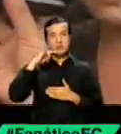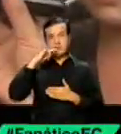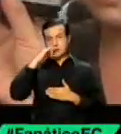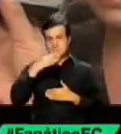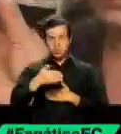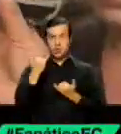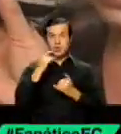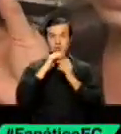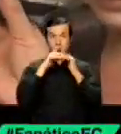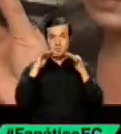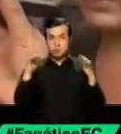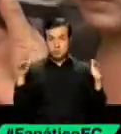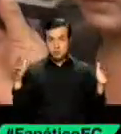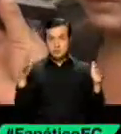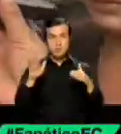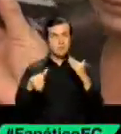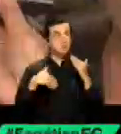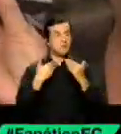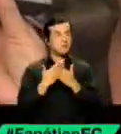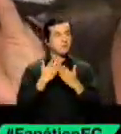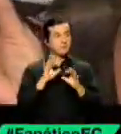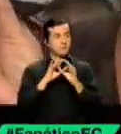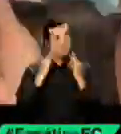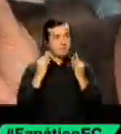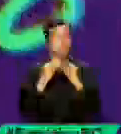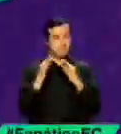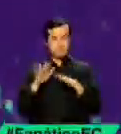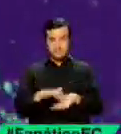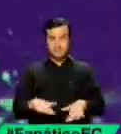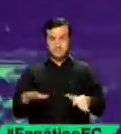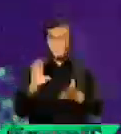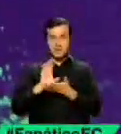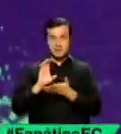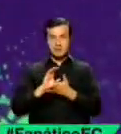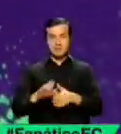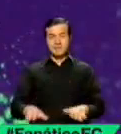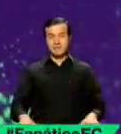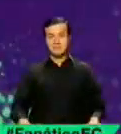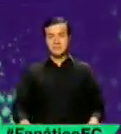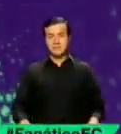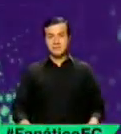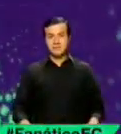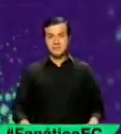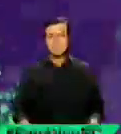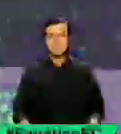de cumpleaños, y para toda mi familia y la gente del Carmen.